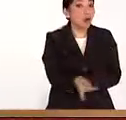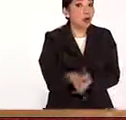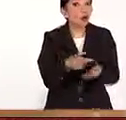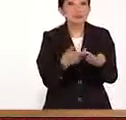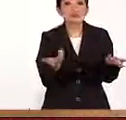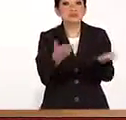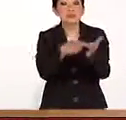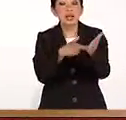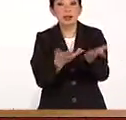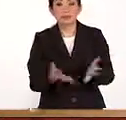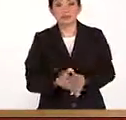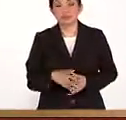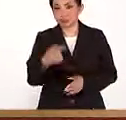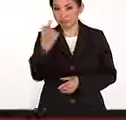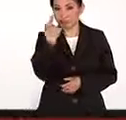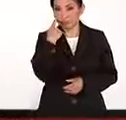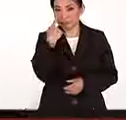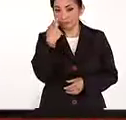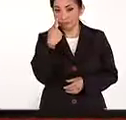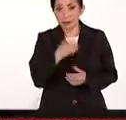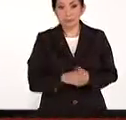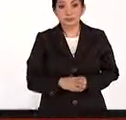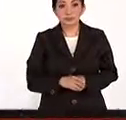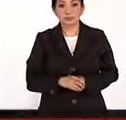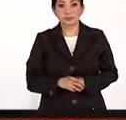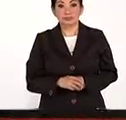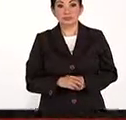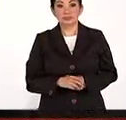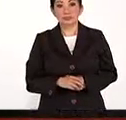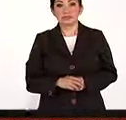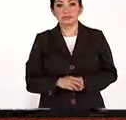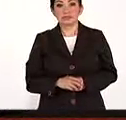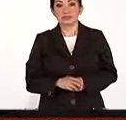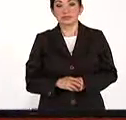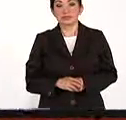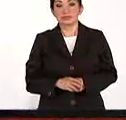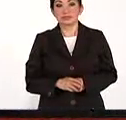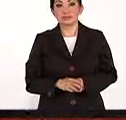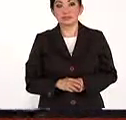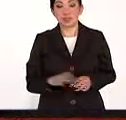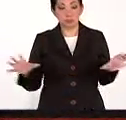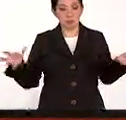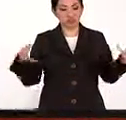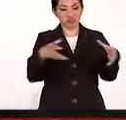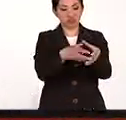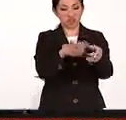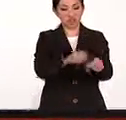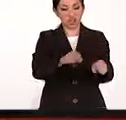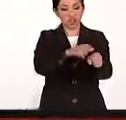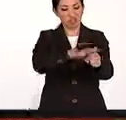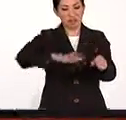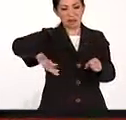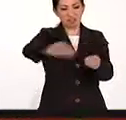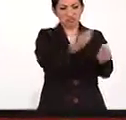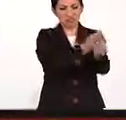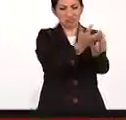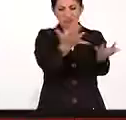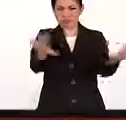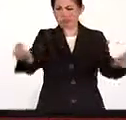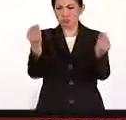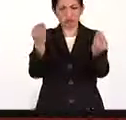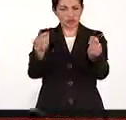desfavorable en el complejo social al que nos enfrentamos